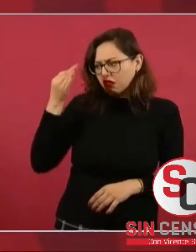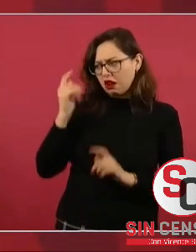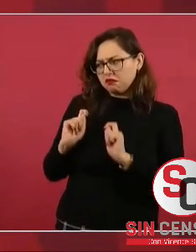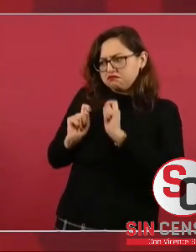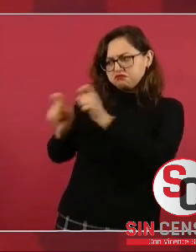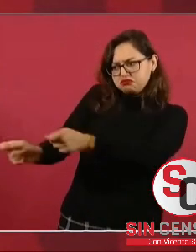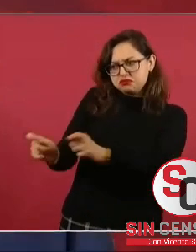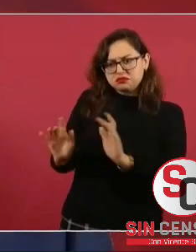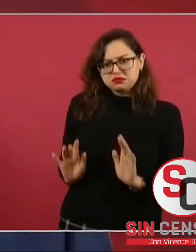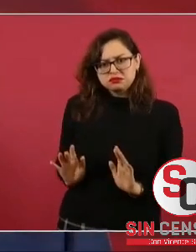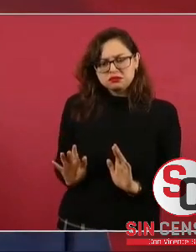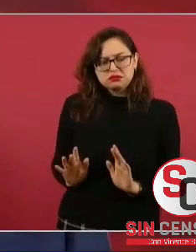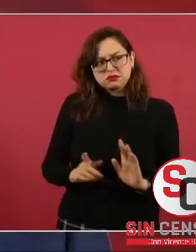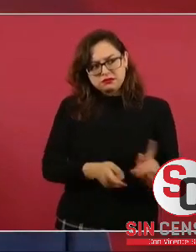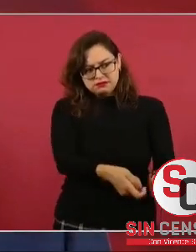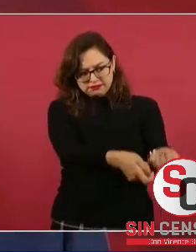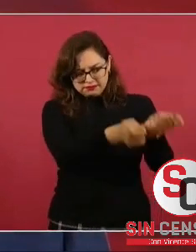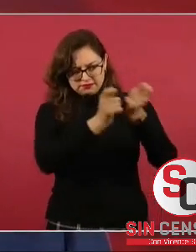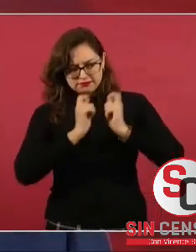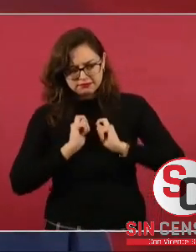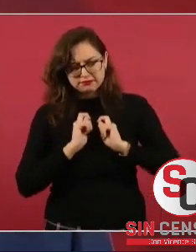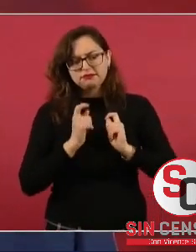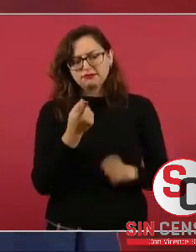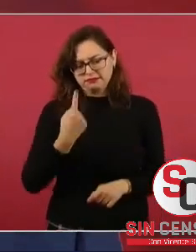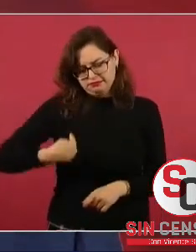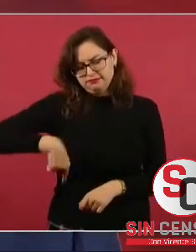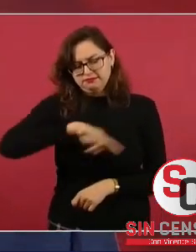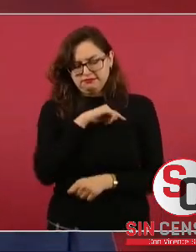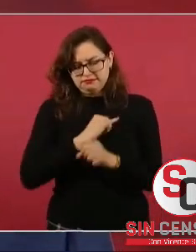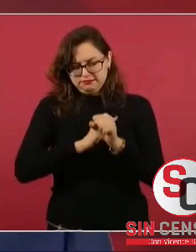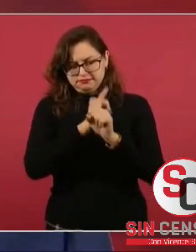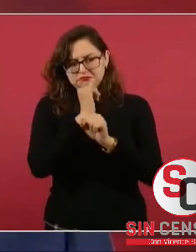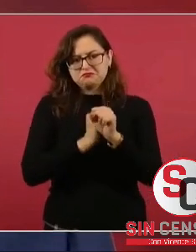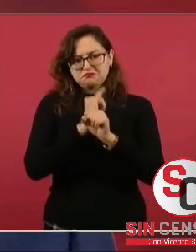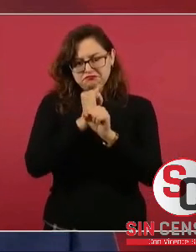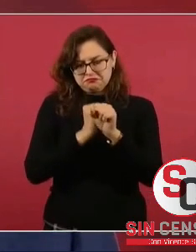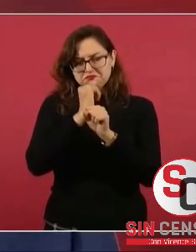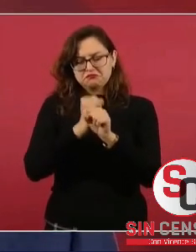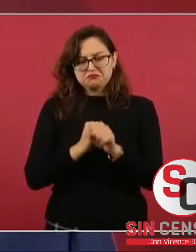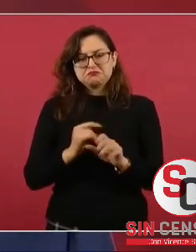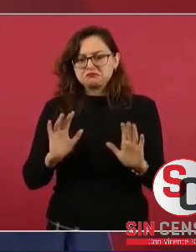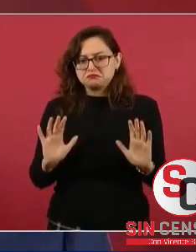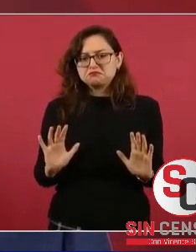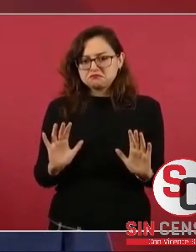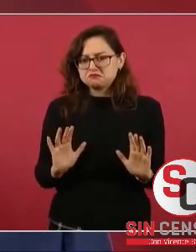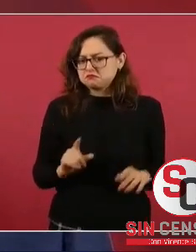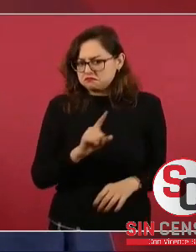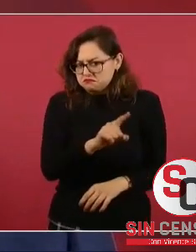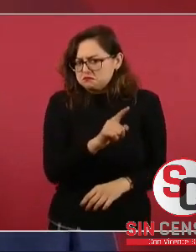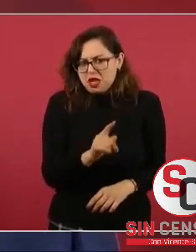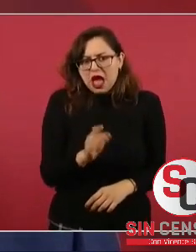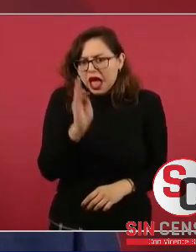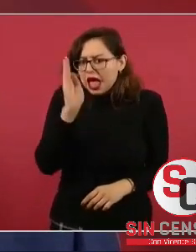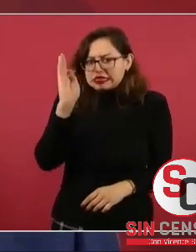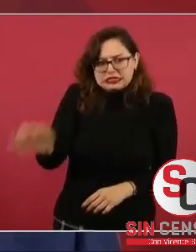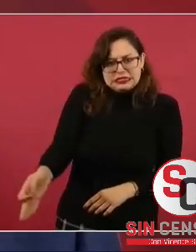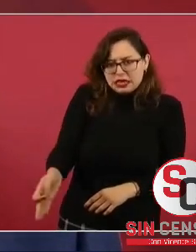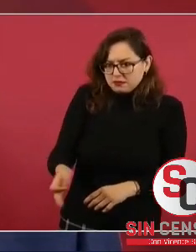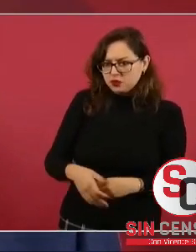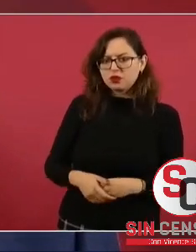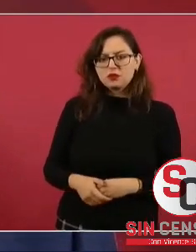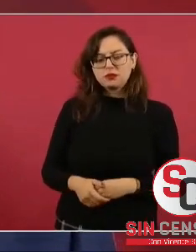¿Para qué se atrajera este asunto? La